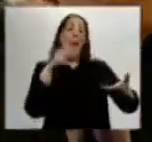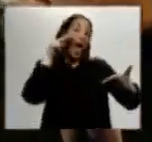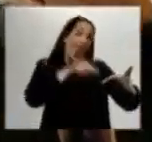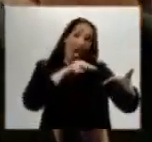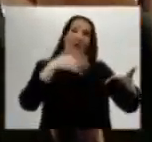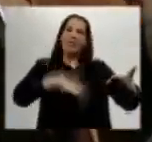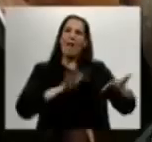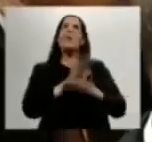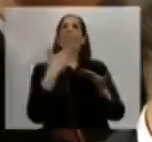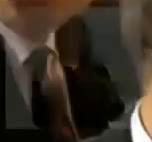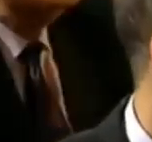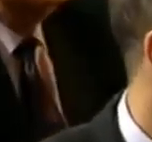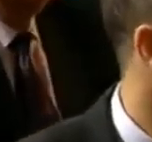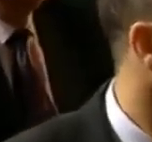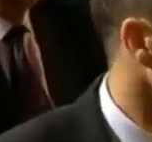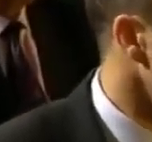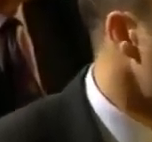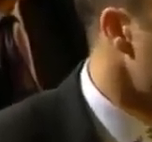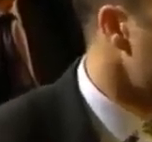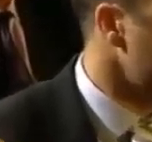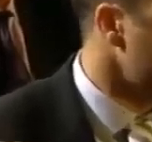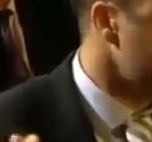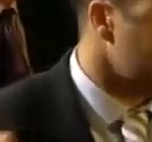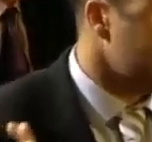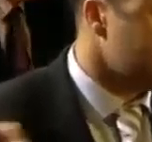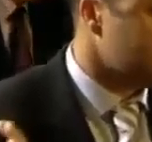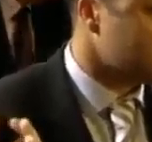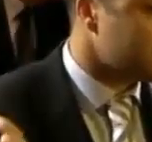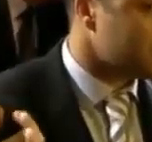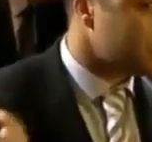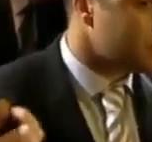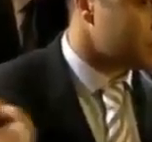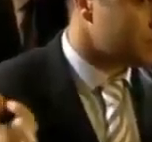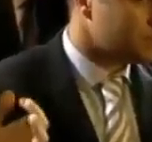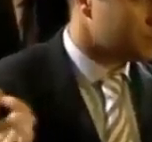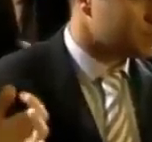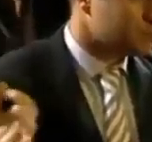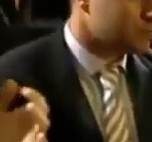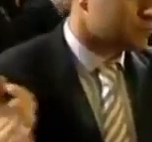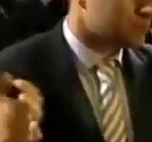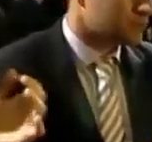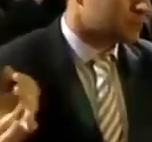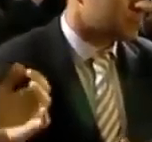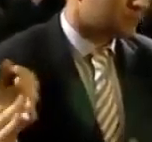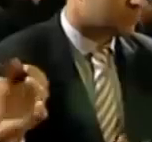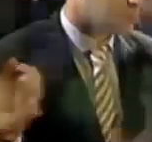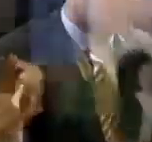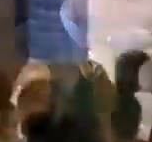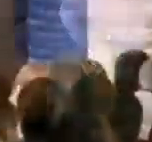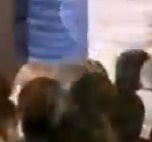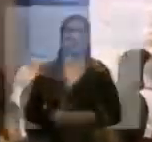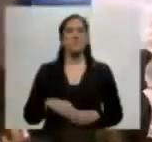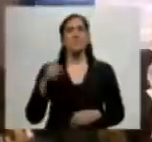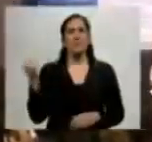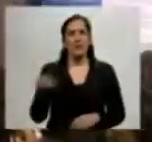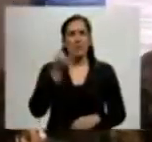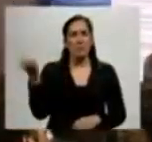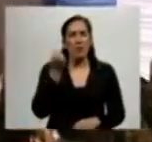defender. Por eso es muy importante que esa redacción sea